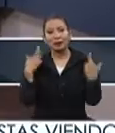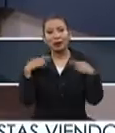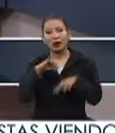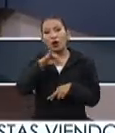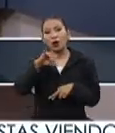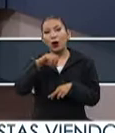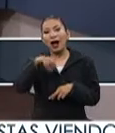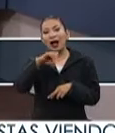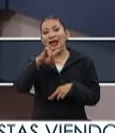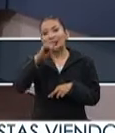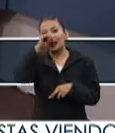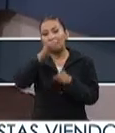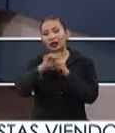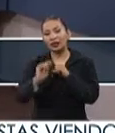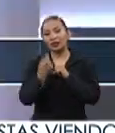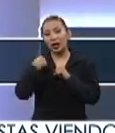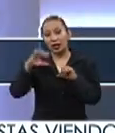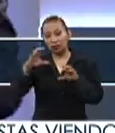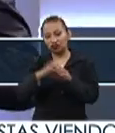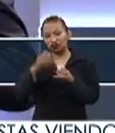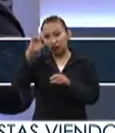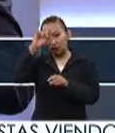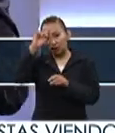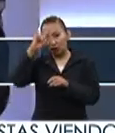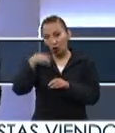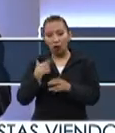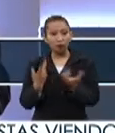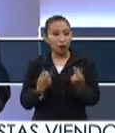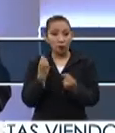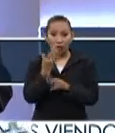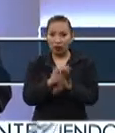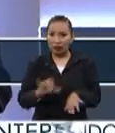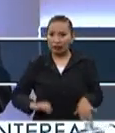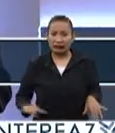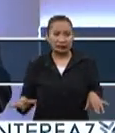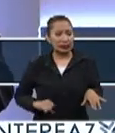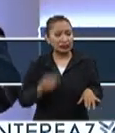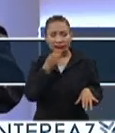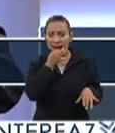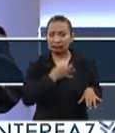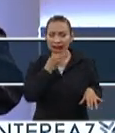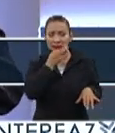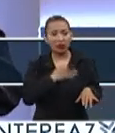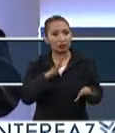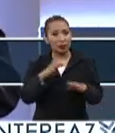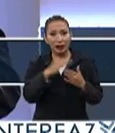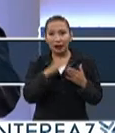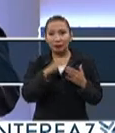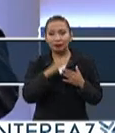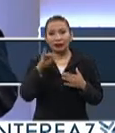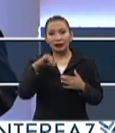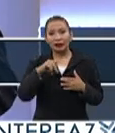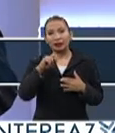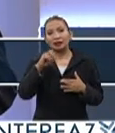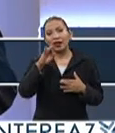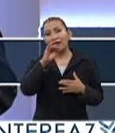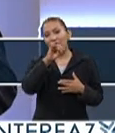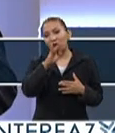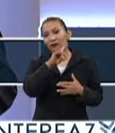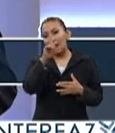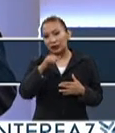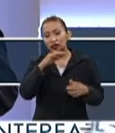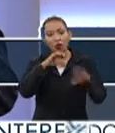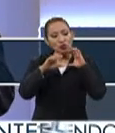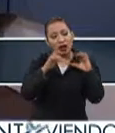Joaquín Arrolobo, secretario técnico del Consejo Consultivo. Muy interesante todo lo que nos ha traído sobre la mesa de Interfaz. Vamos a seguir